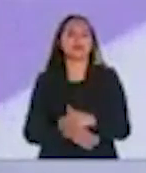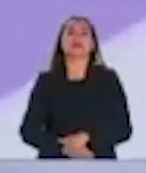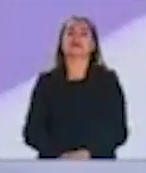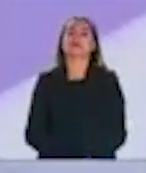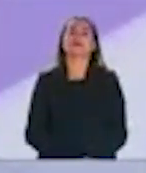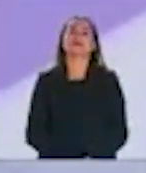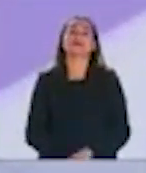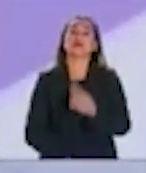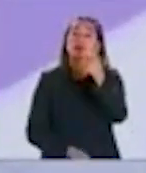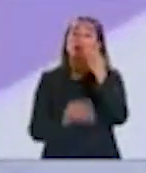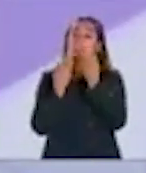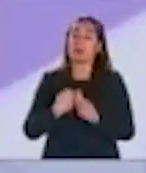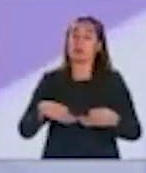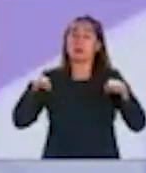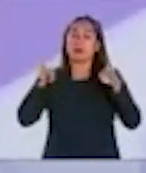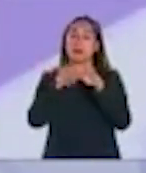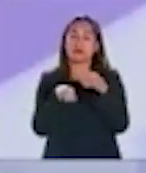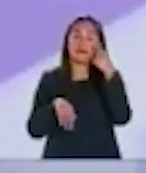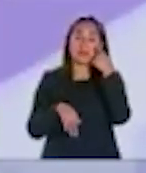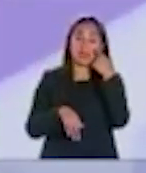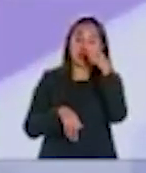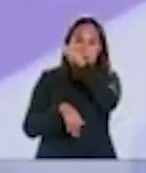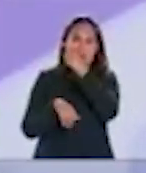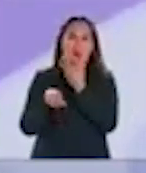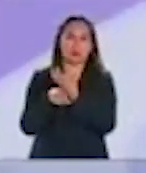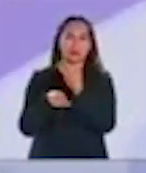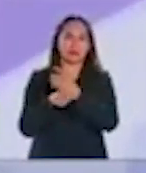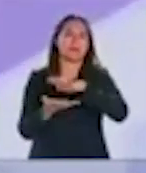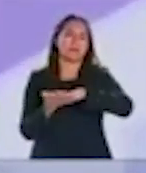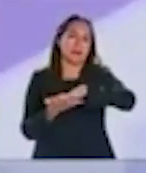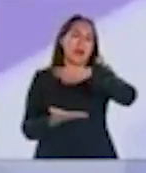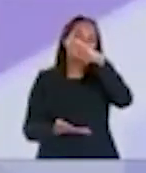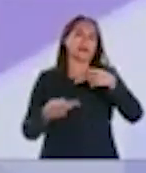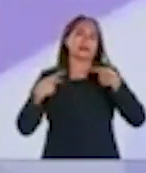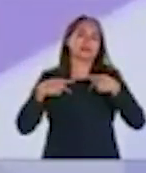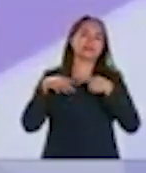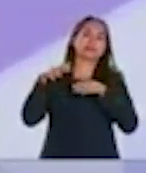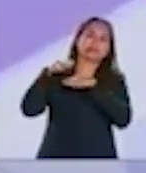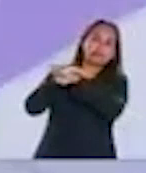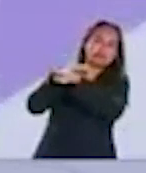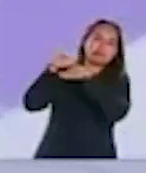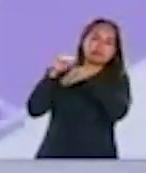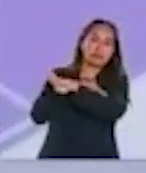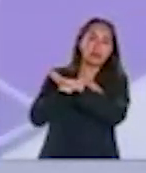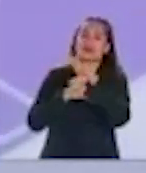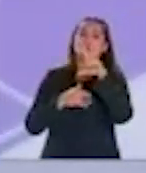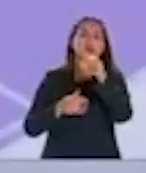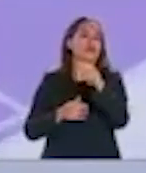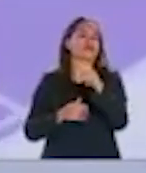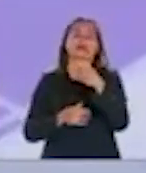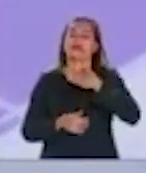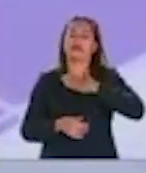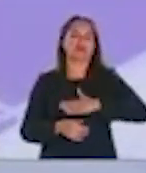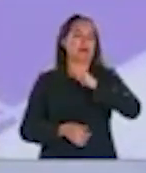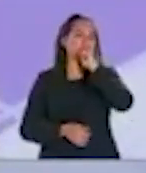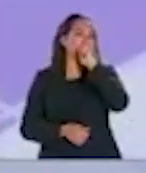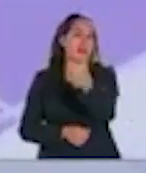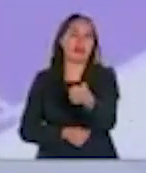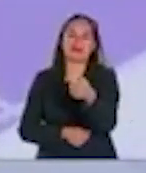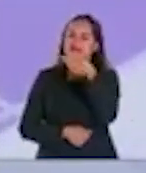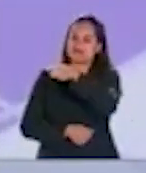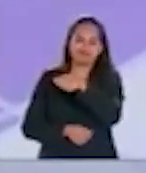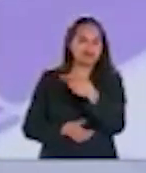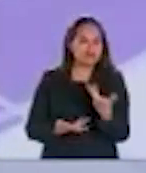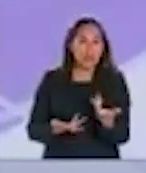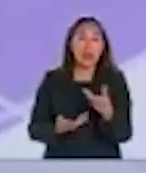particularmente en eeuu que es donde están la mayoría de nuestros migrantes es inaceptable no solamente han aumentado 40% las deportaciones